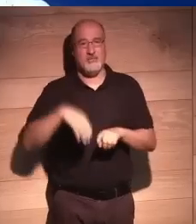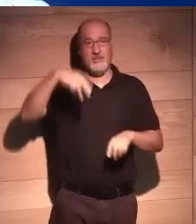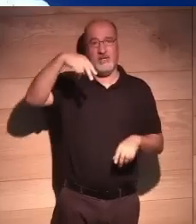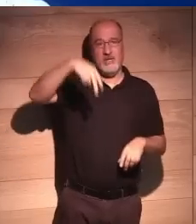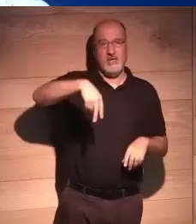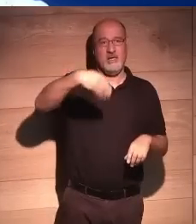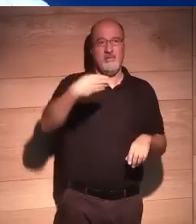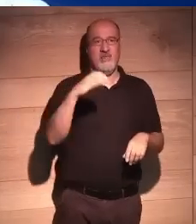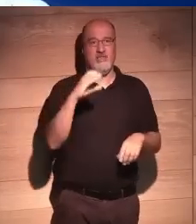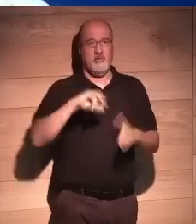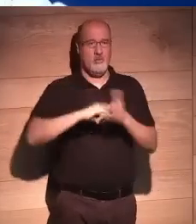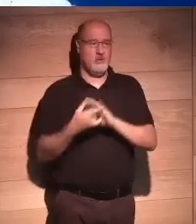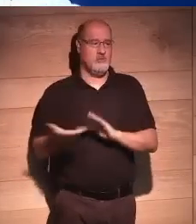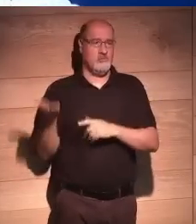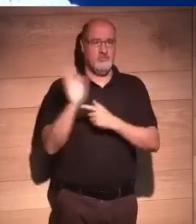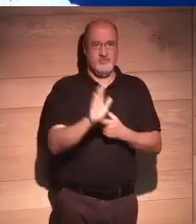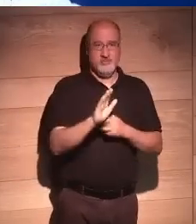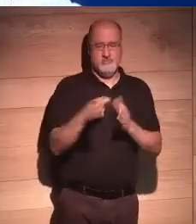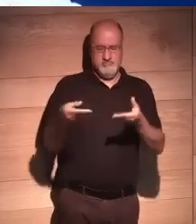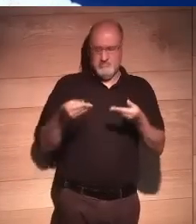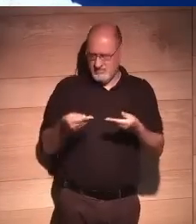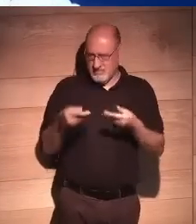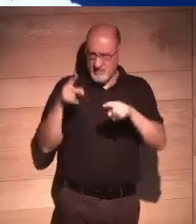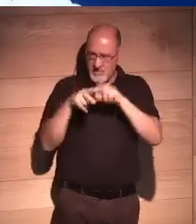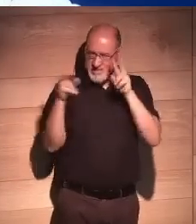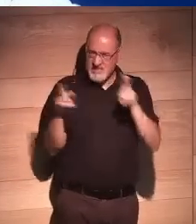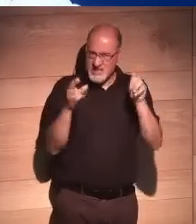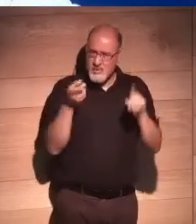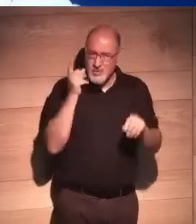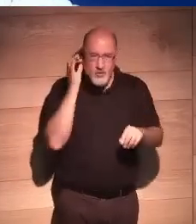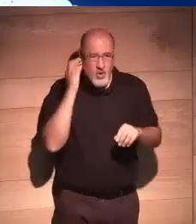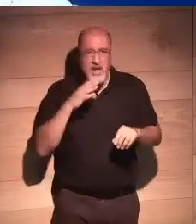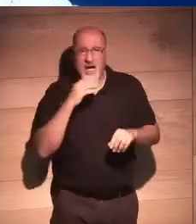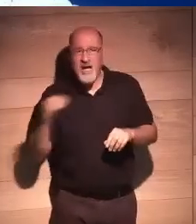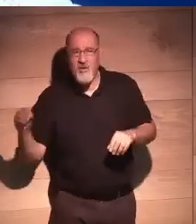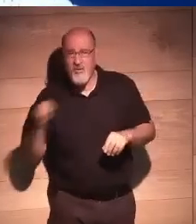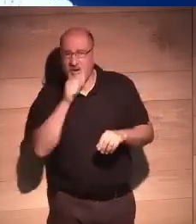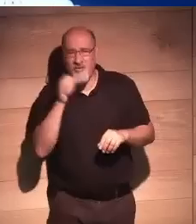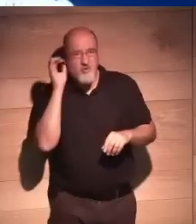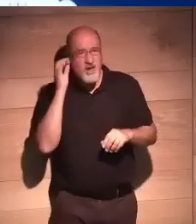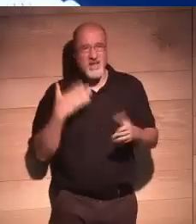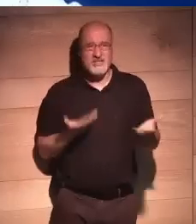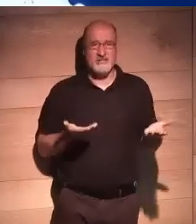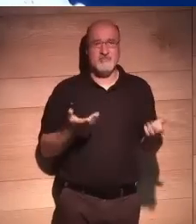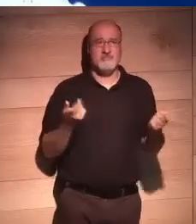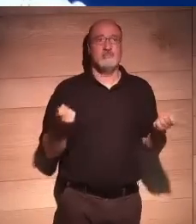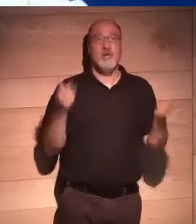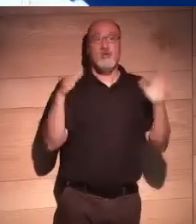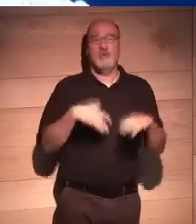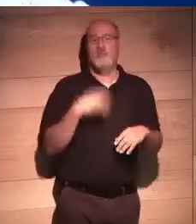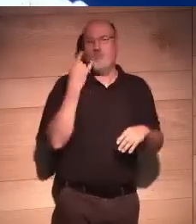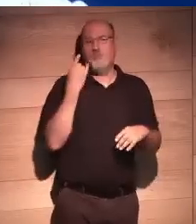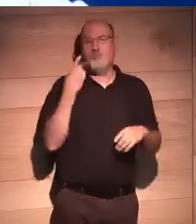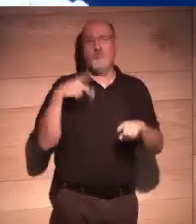NBC recibió el proyecto, dijeron, pero ¿cómo vamos a hacer una serie protagonizada por mujeres y Claro. encima abuelas? No tenemos target publicitario. Se enamoró un productor